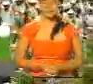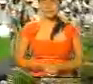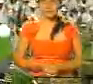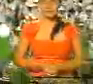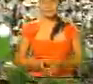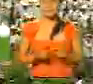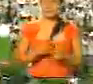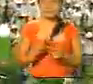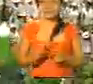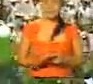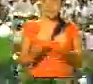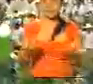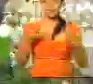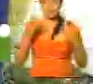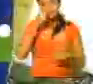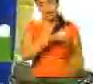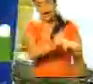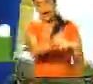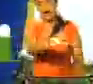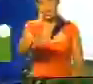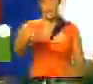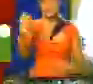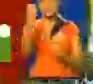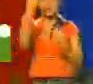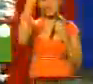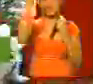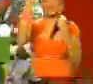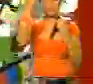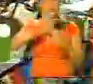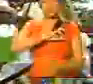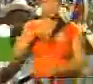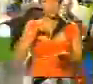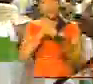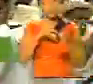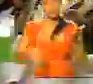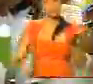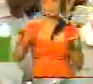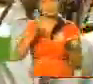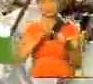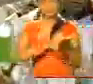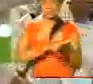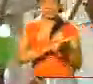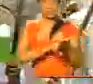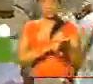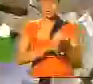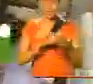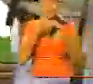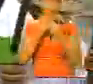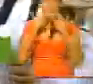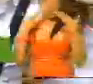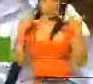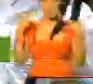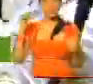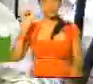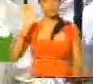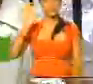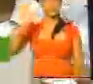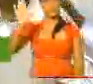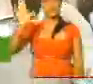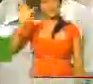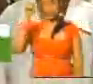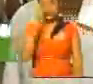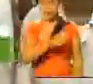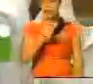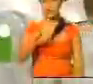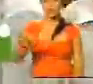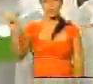Por eso, desde este campo heroico, nosotros ratificamos nuestro compromiso con el pueblo